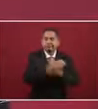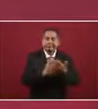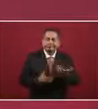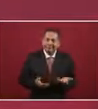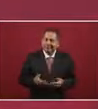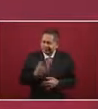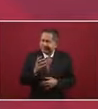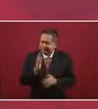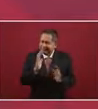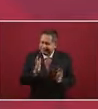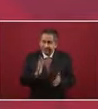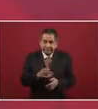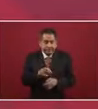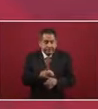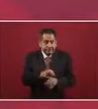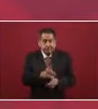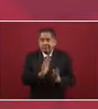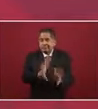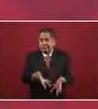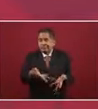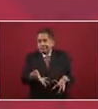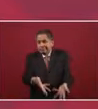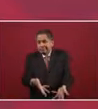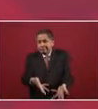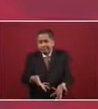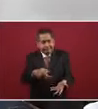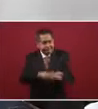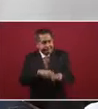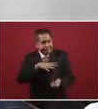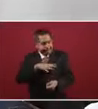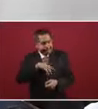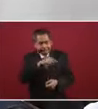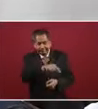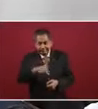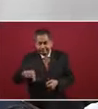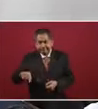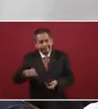ya existe la planta